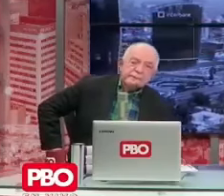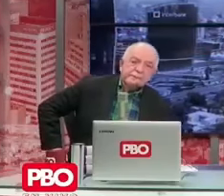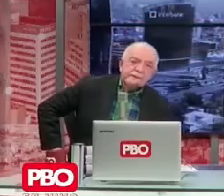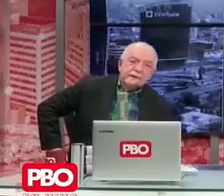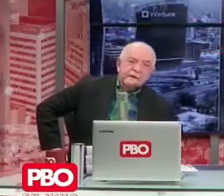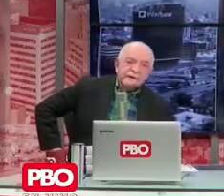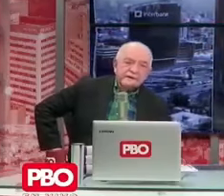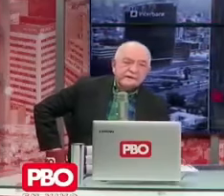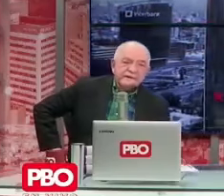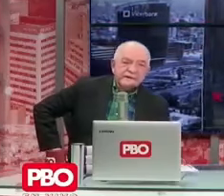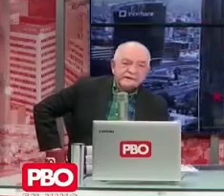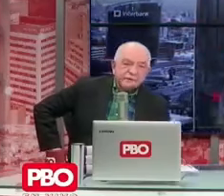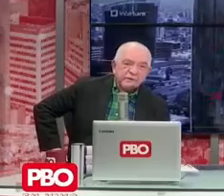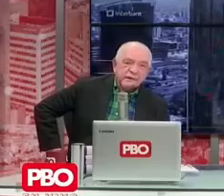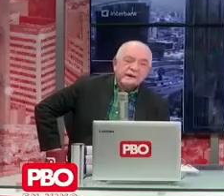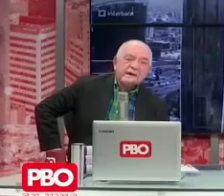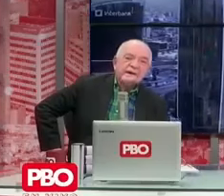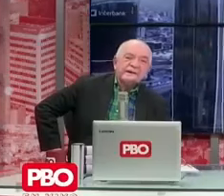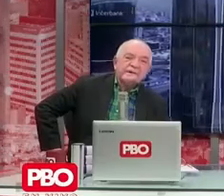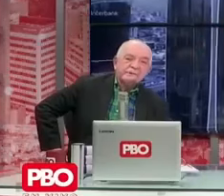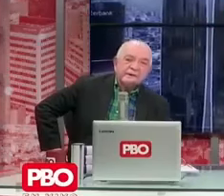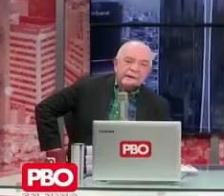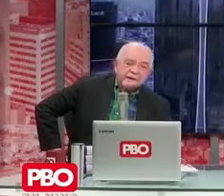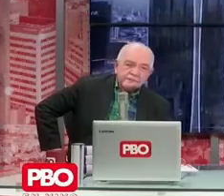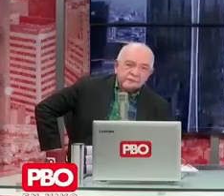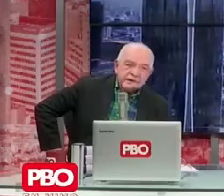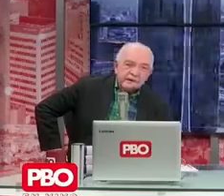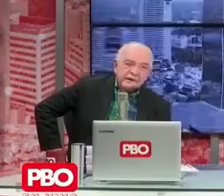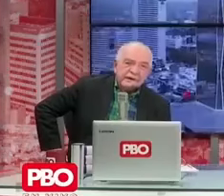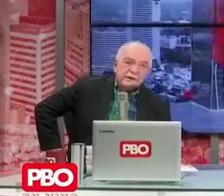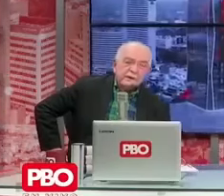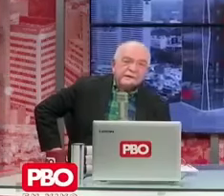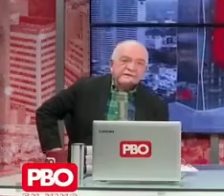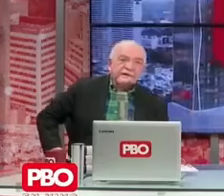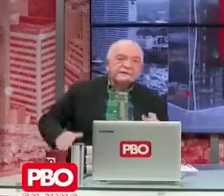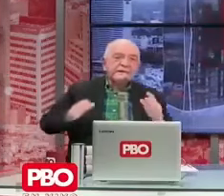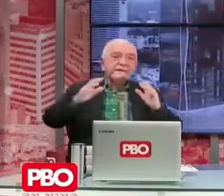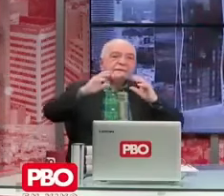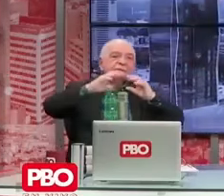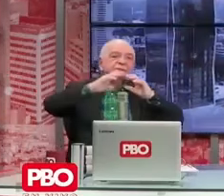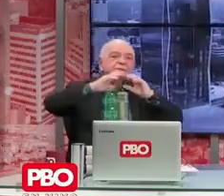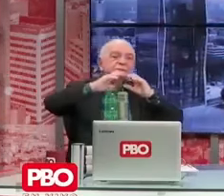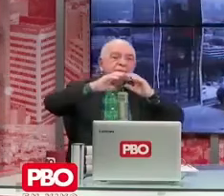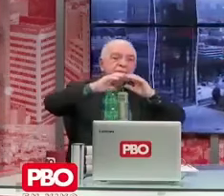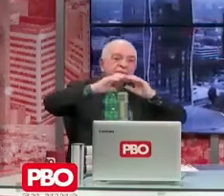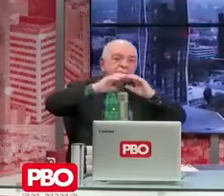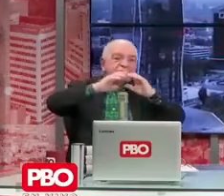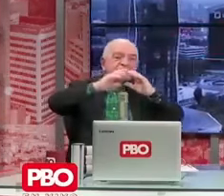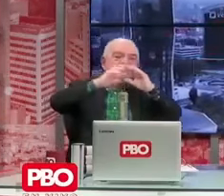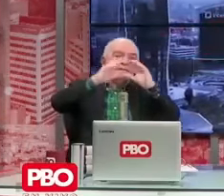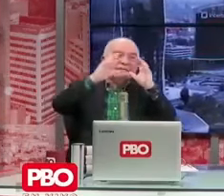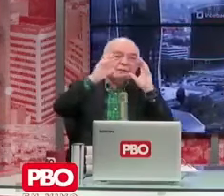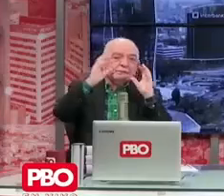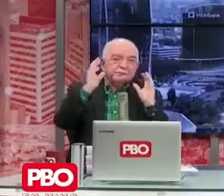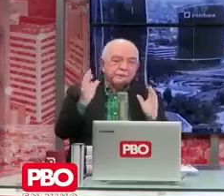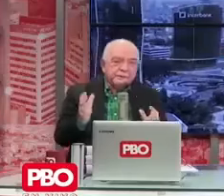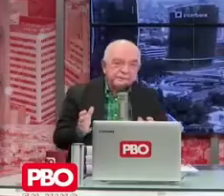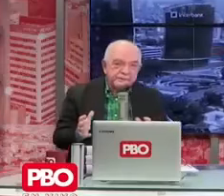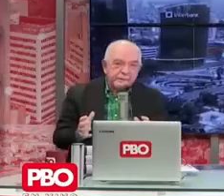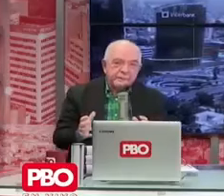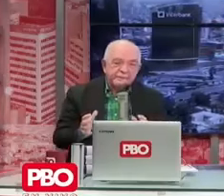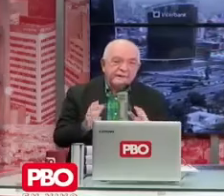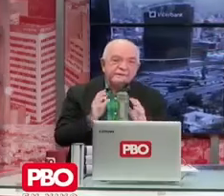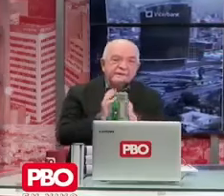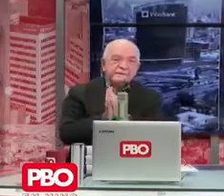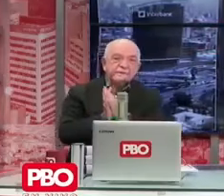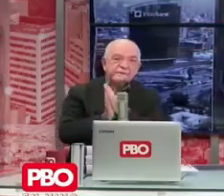país lo que es la legislación electoral, lo que es estos funcionamientos de las